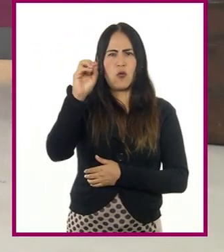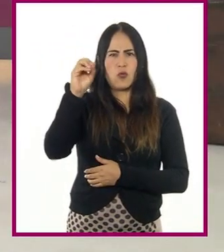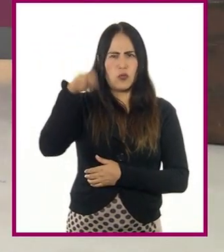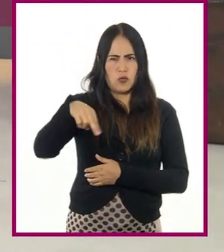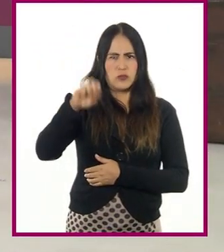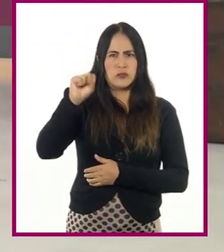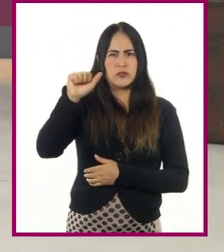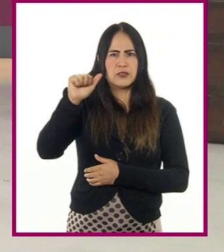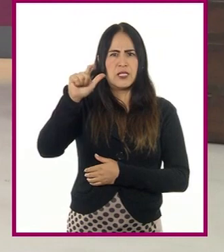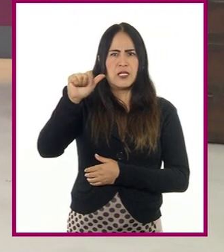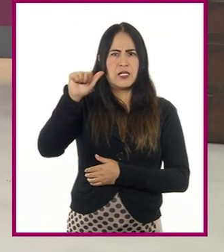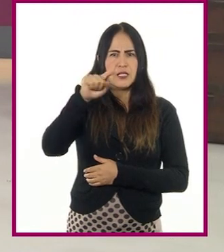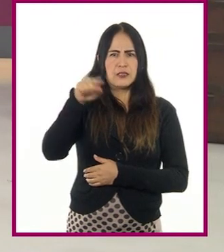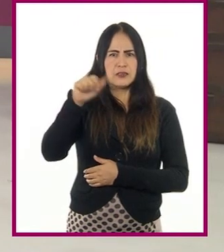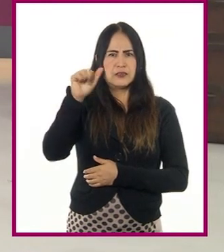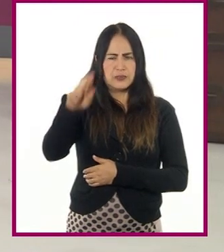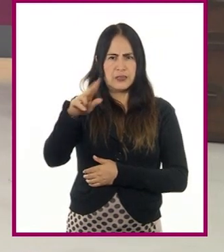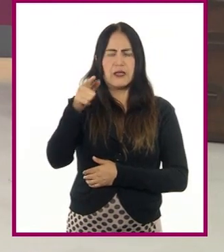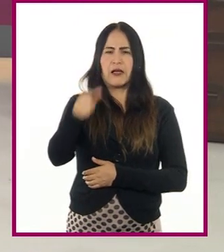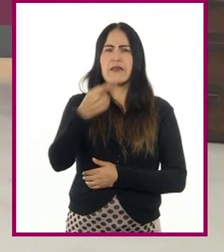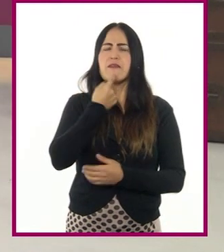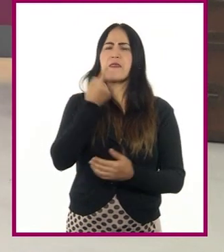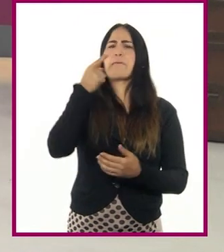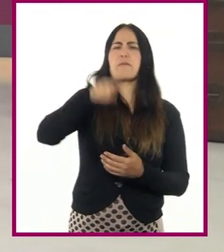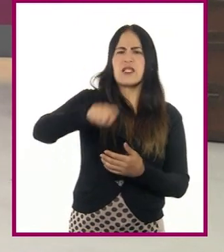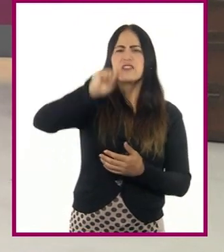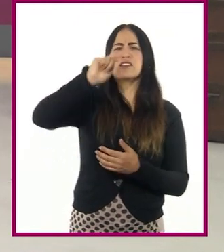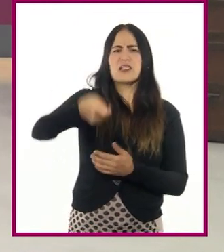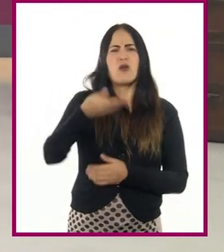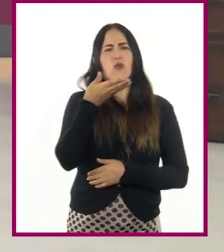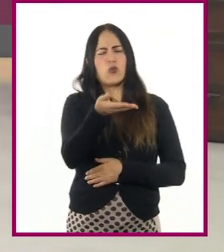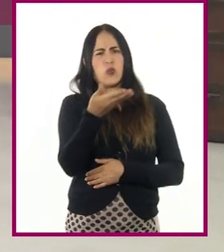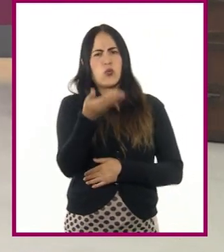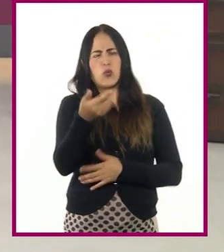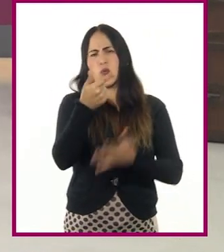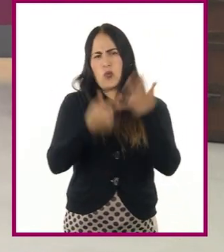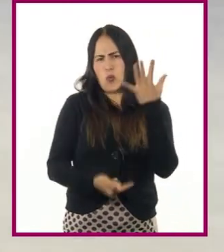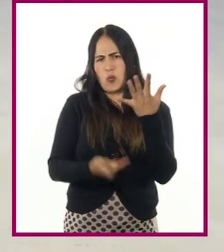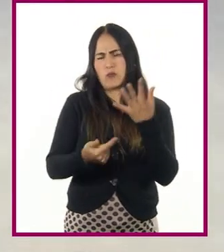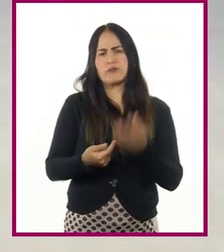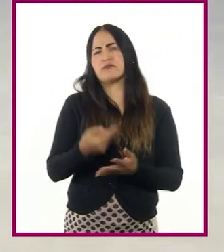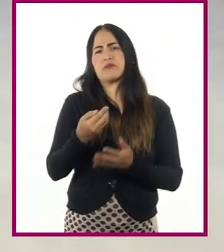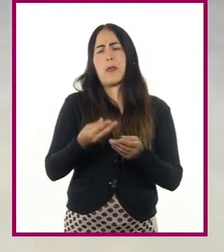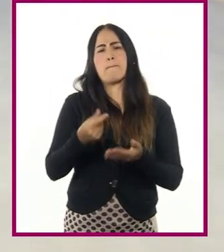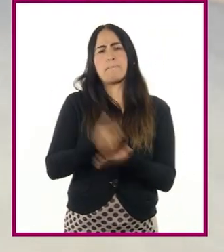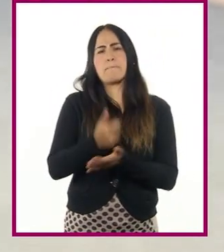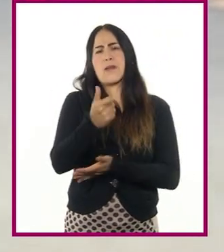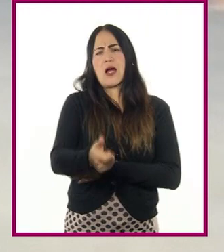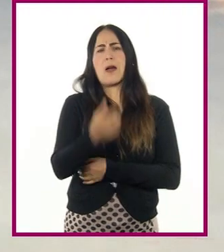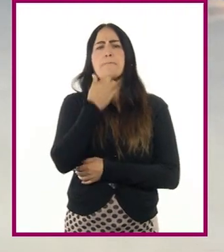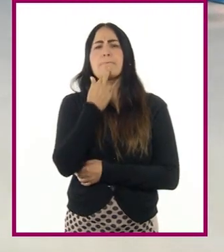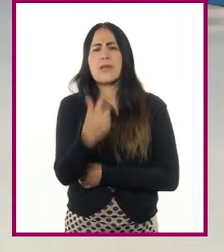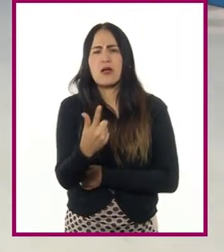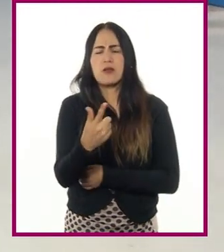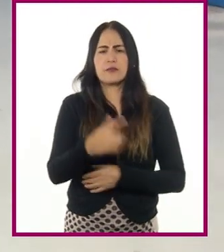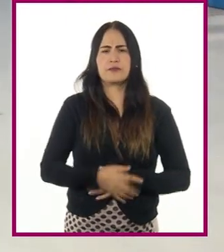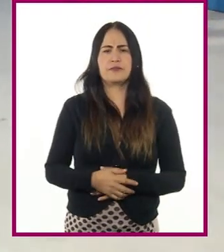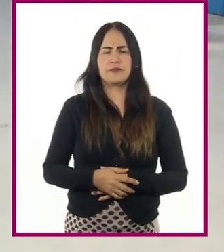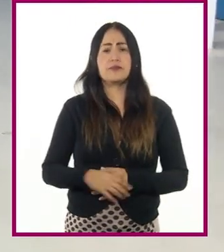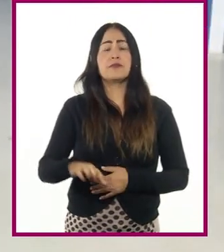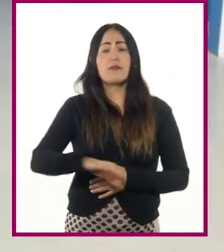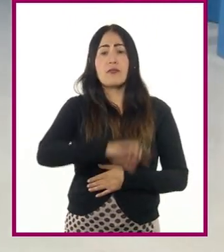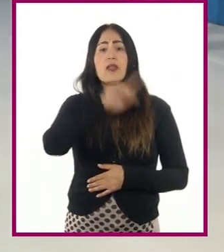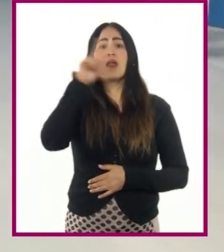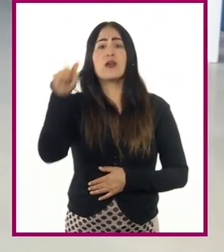un primer momento, las demandas eran mejoras a sus prestaciones salariales. Pronto se sumó